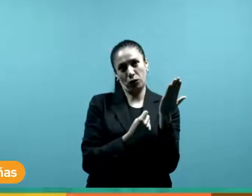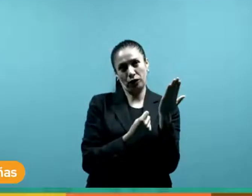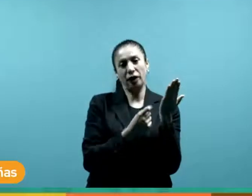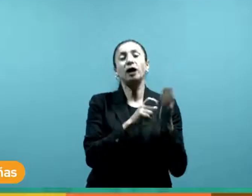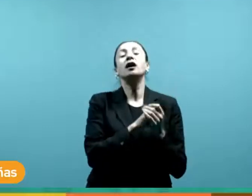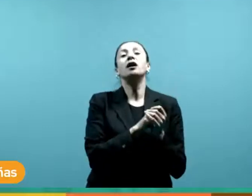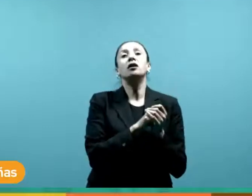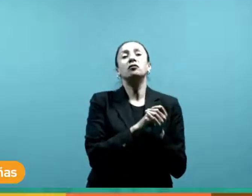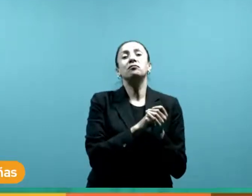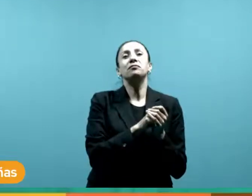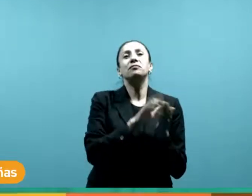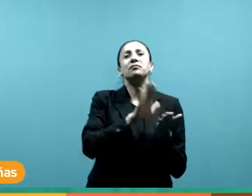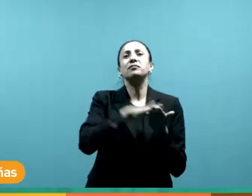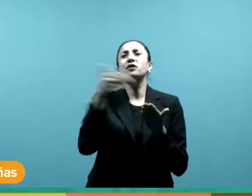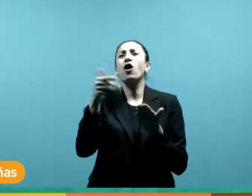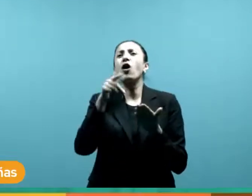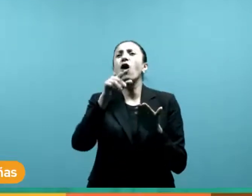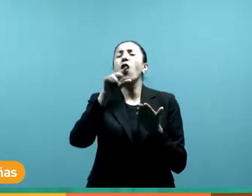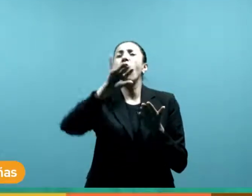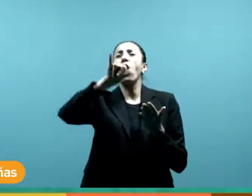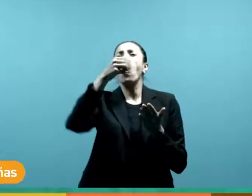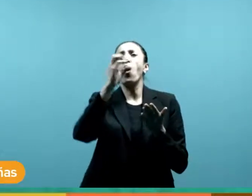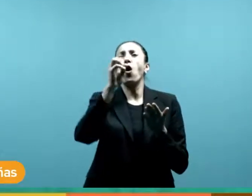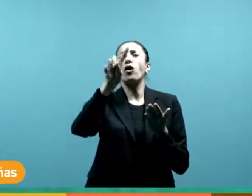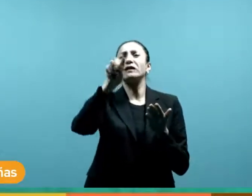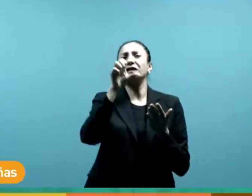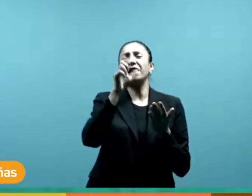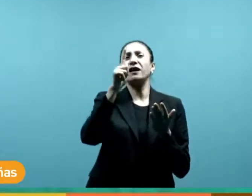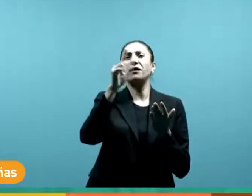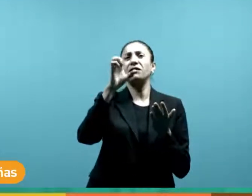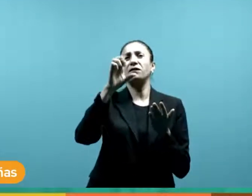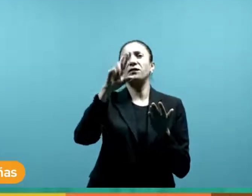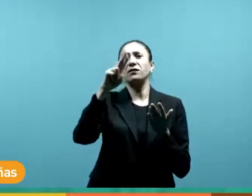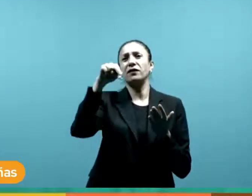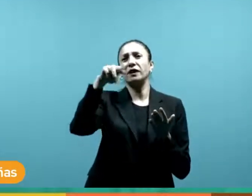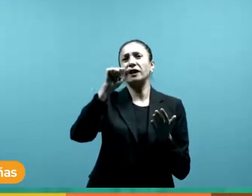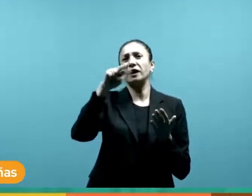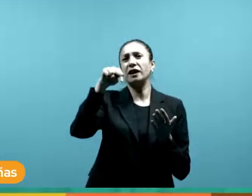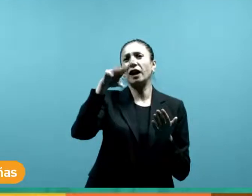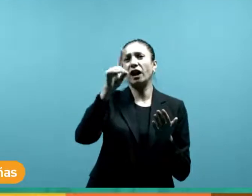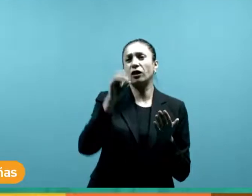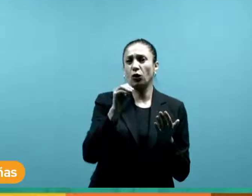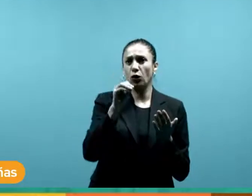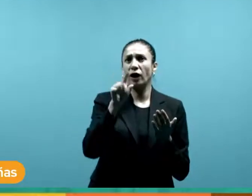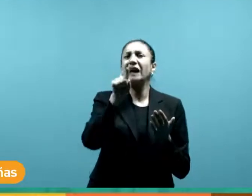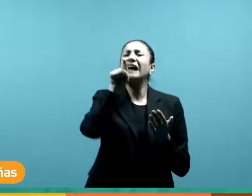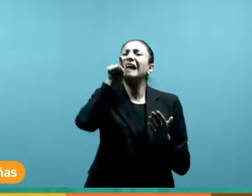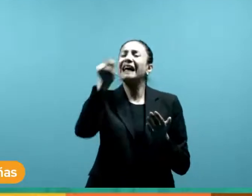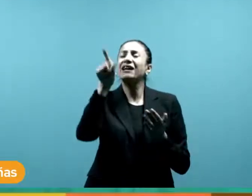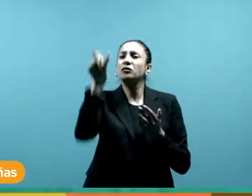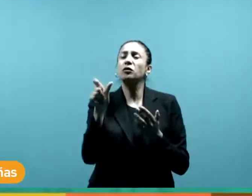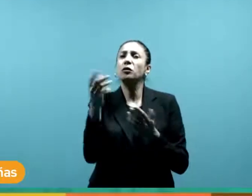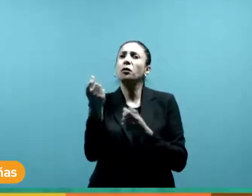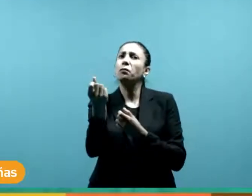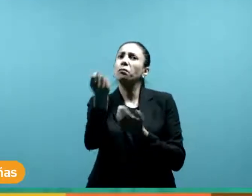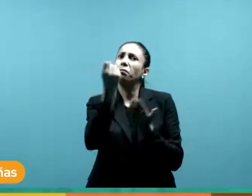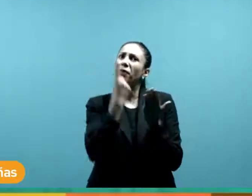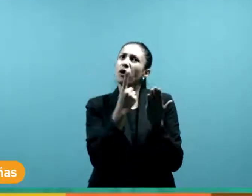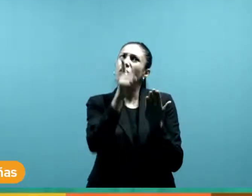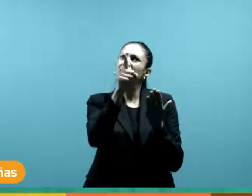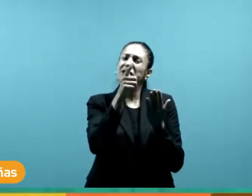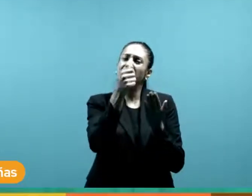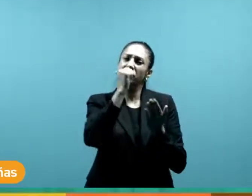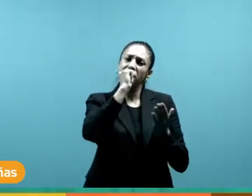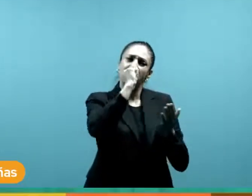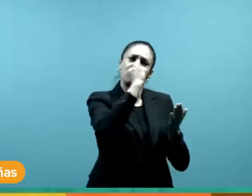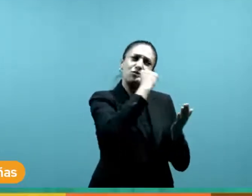nuestro compañero José Fernando Patiño y él pregunta, usted habla de empatía con las víctimas, pero ¿qué tanto recordar